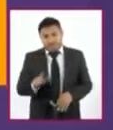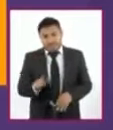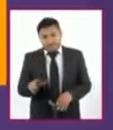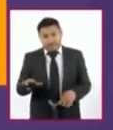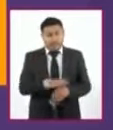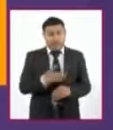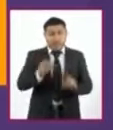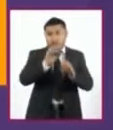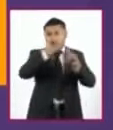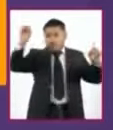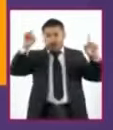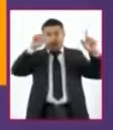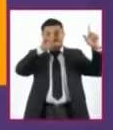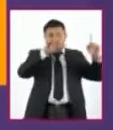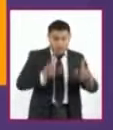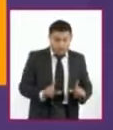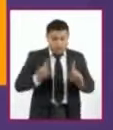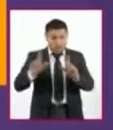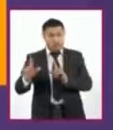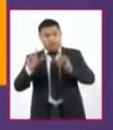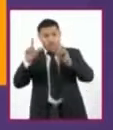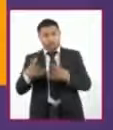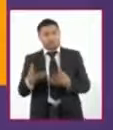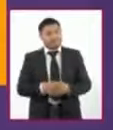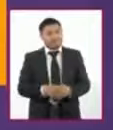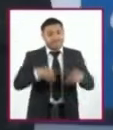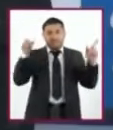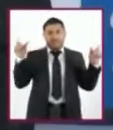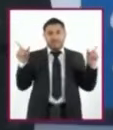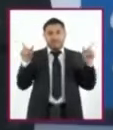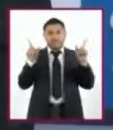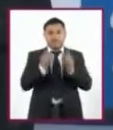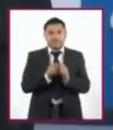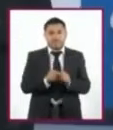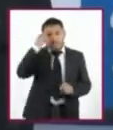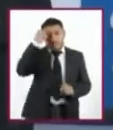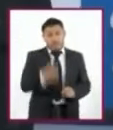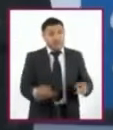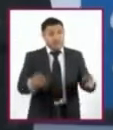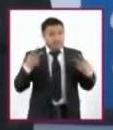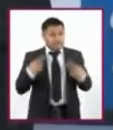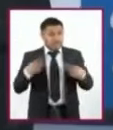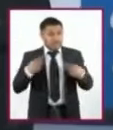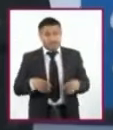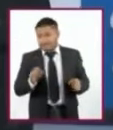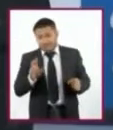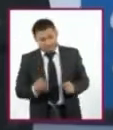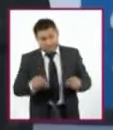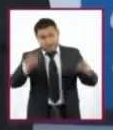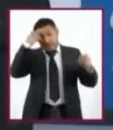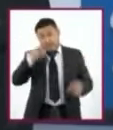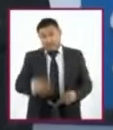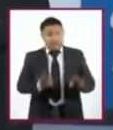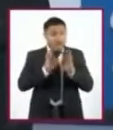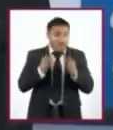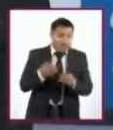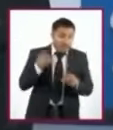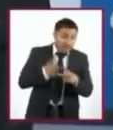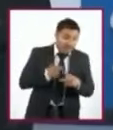disposición de la figura simétrica. Resumiendo, para que una figura se considere simétrica de otra